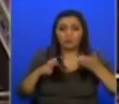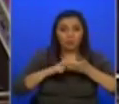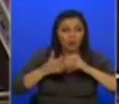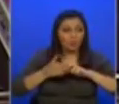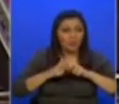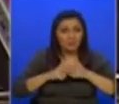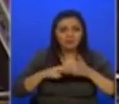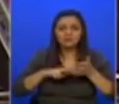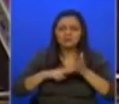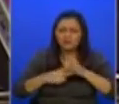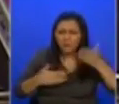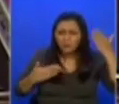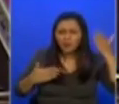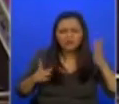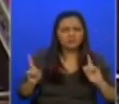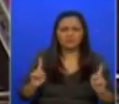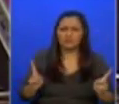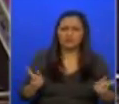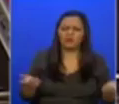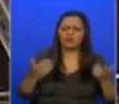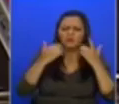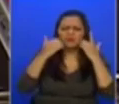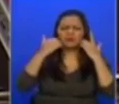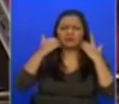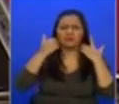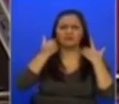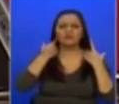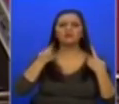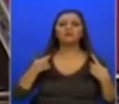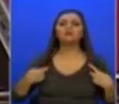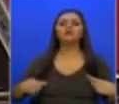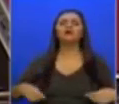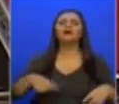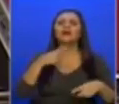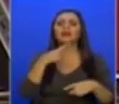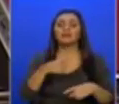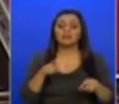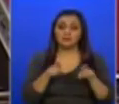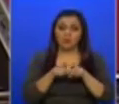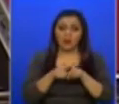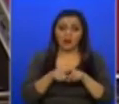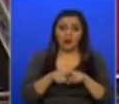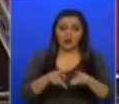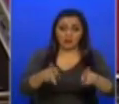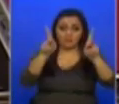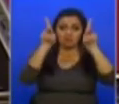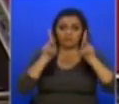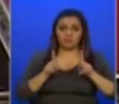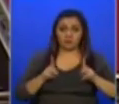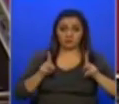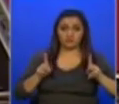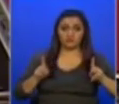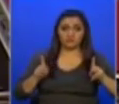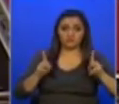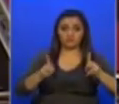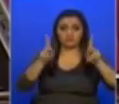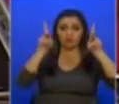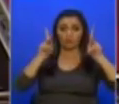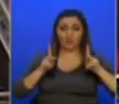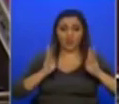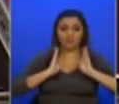pena. O sea, esto nunca debió suceder, compañero. El bypass que se construyó en Puerto en